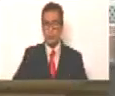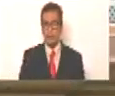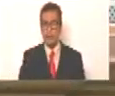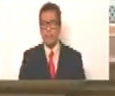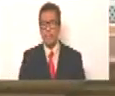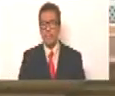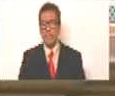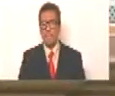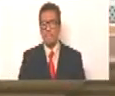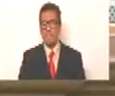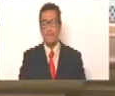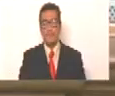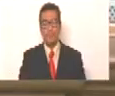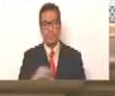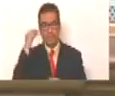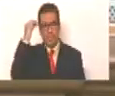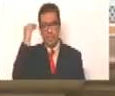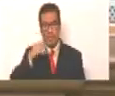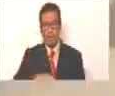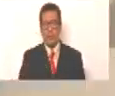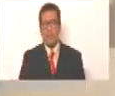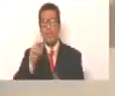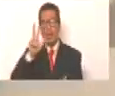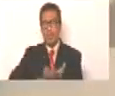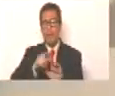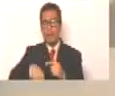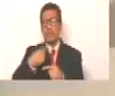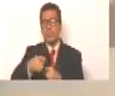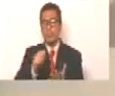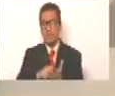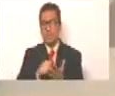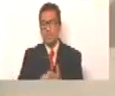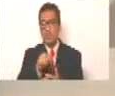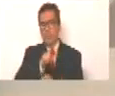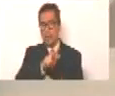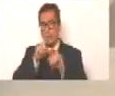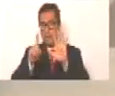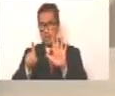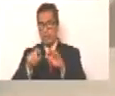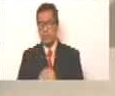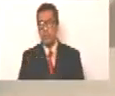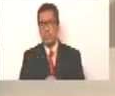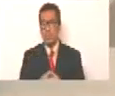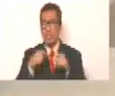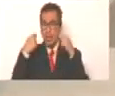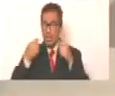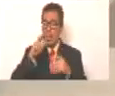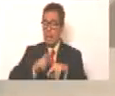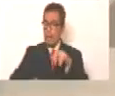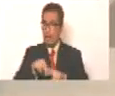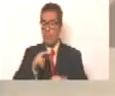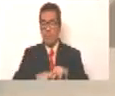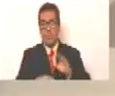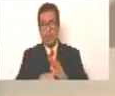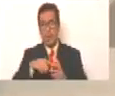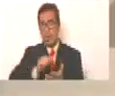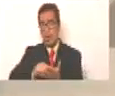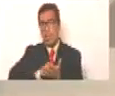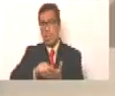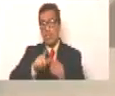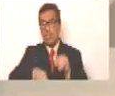En consideración. Aprobado. Siguiente. 36. Se sugiere aprobar la creación del epígrafe para el artículo 17,